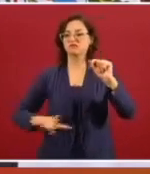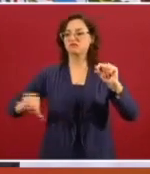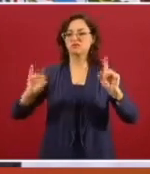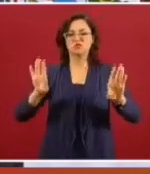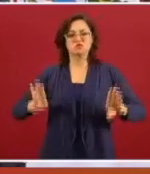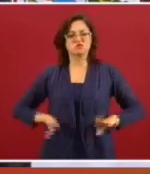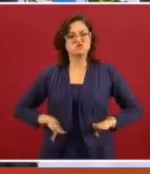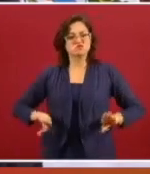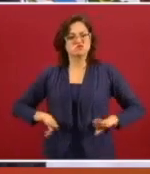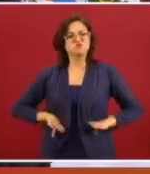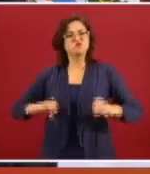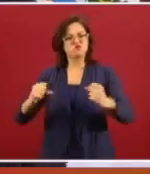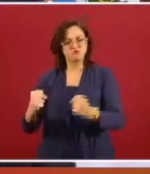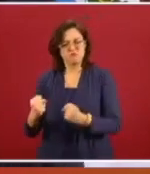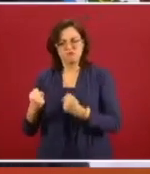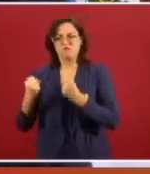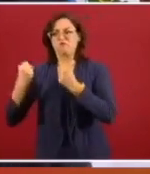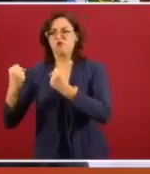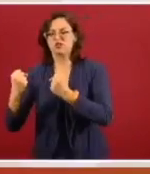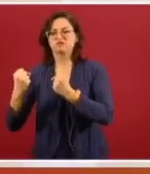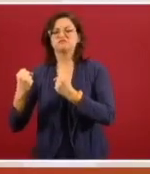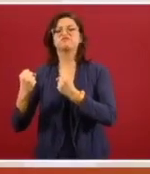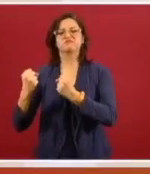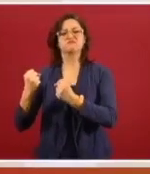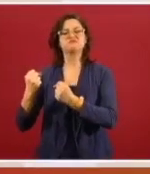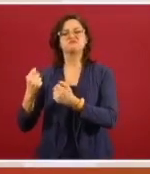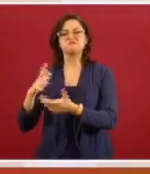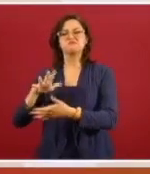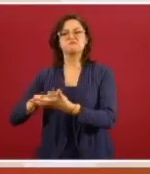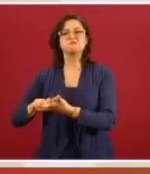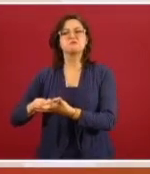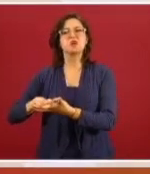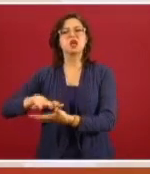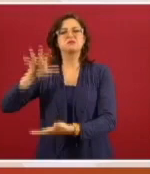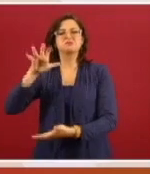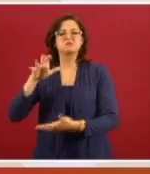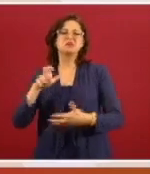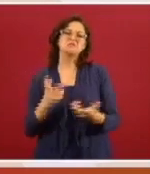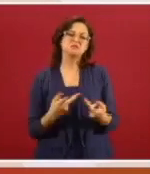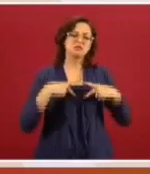que las debilidades o flaquezas.